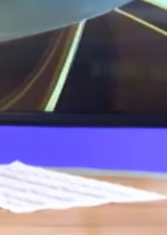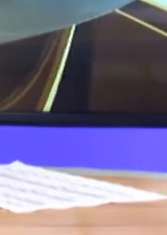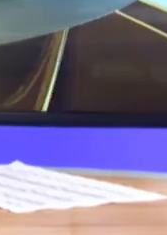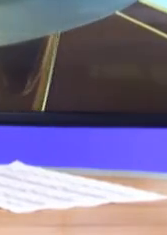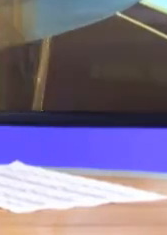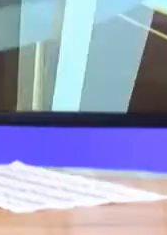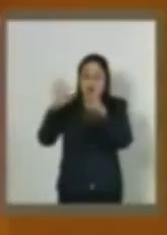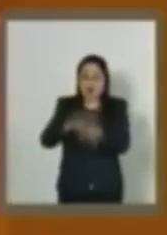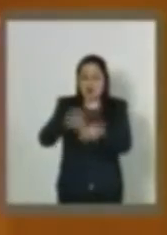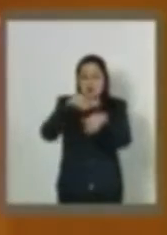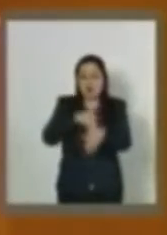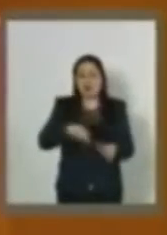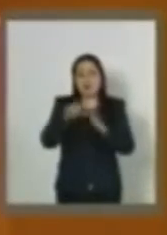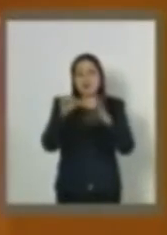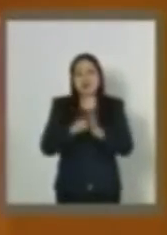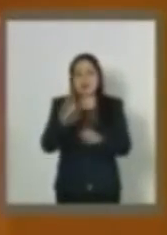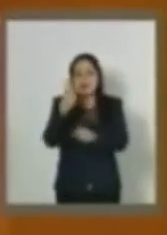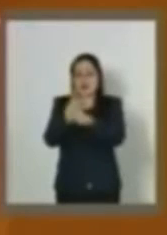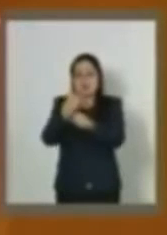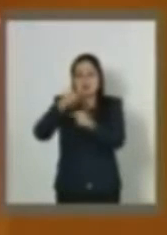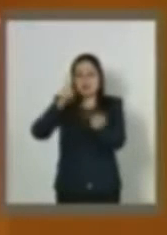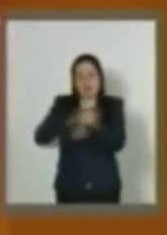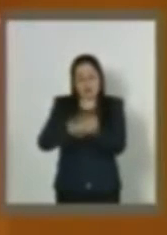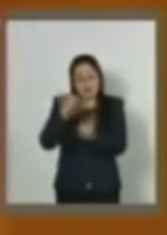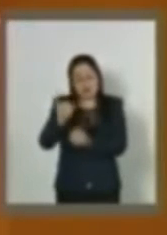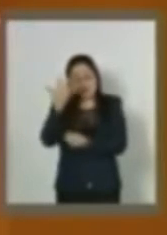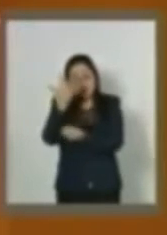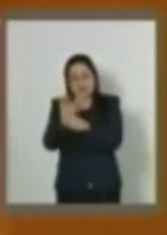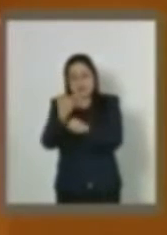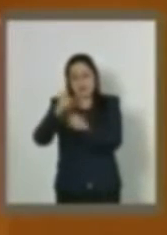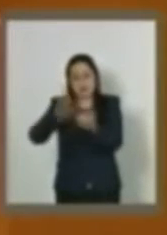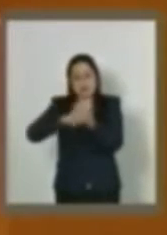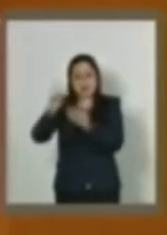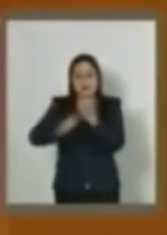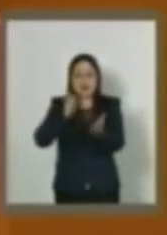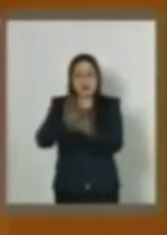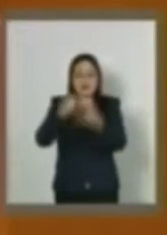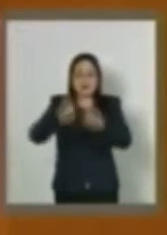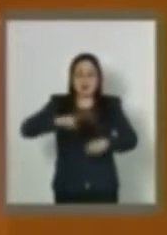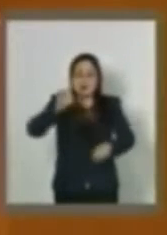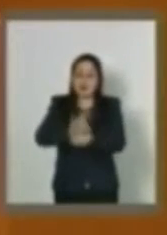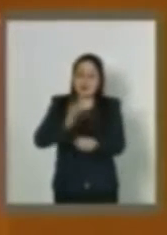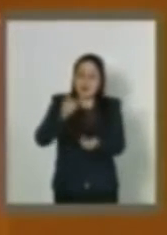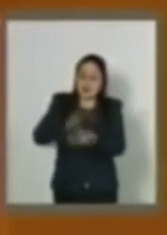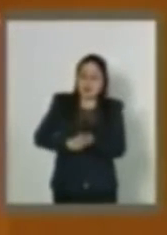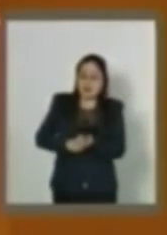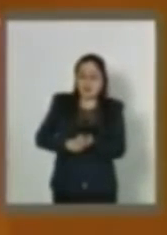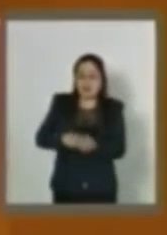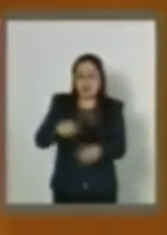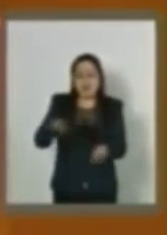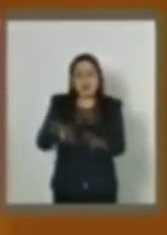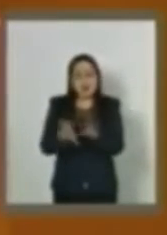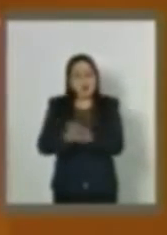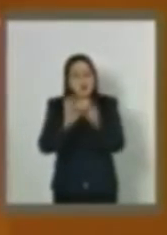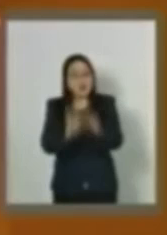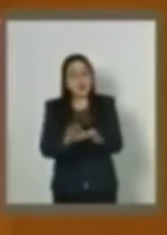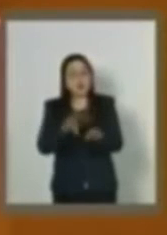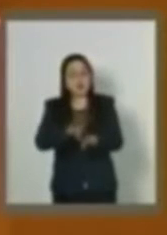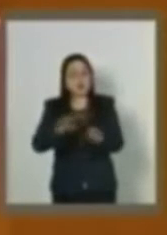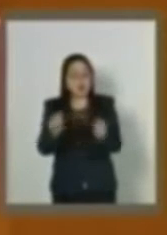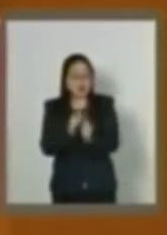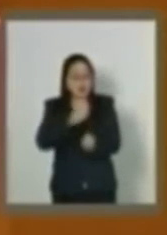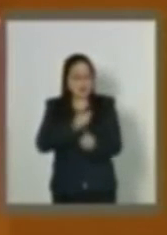intención de alargar esta sesión. Incluso Laida Sansores del PT Morena acusó